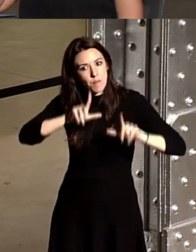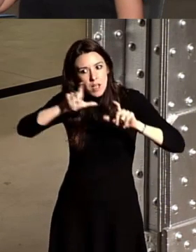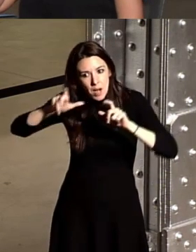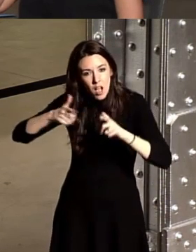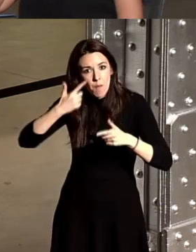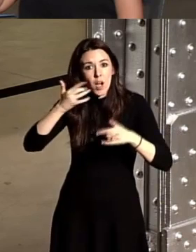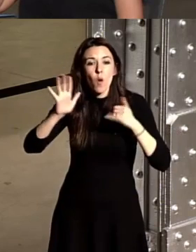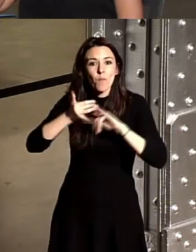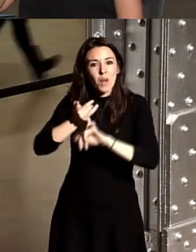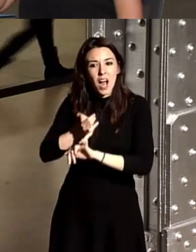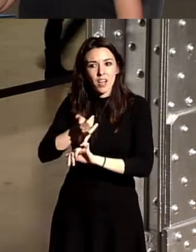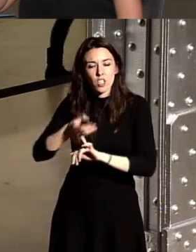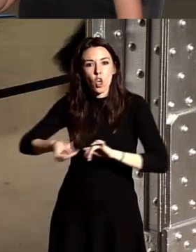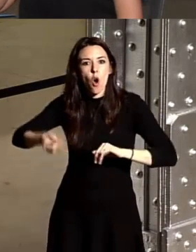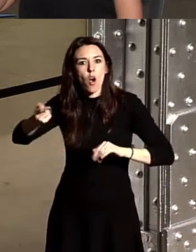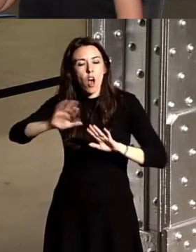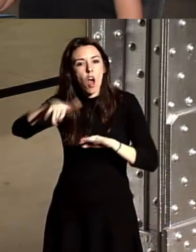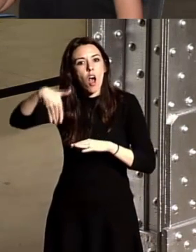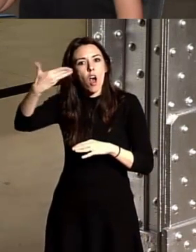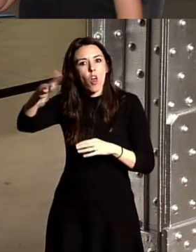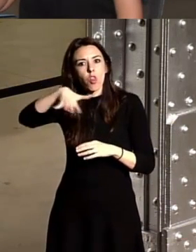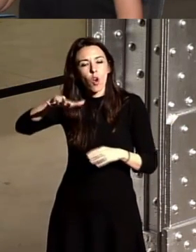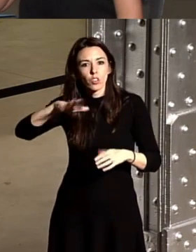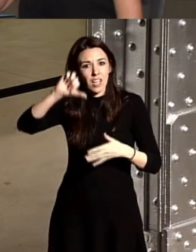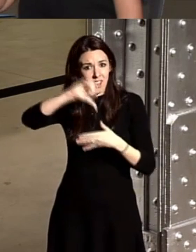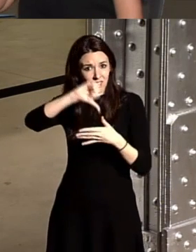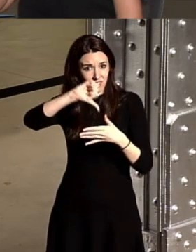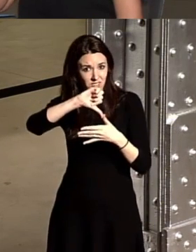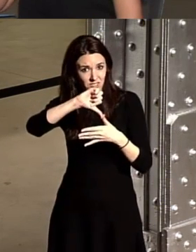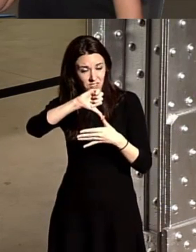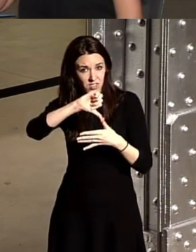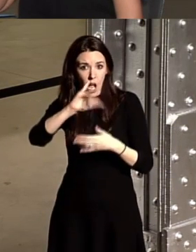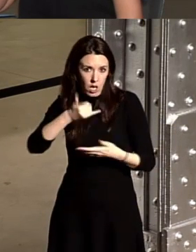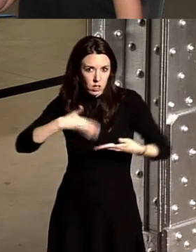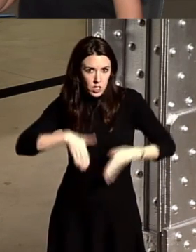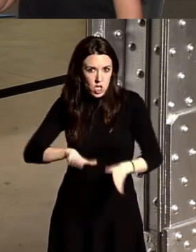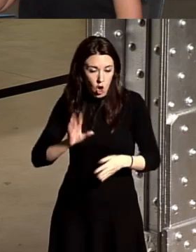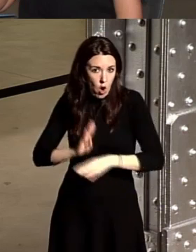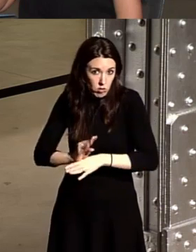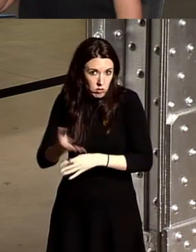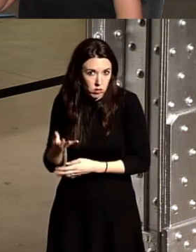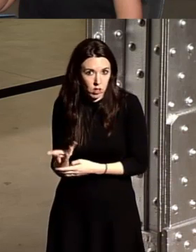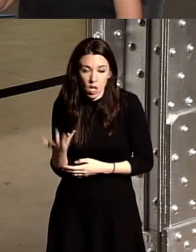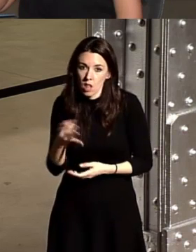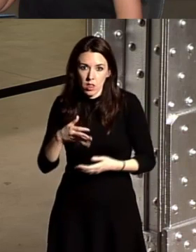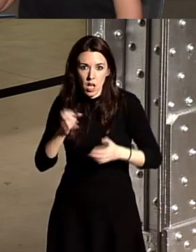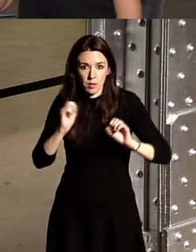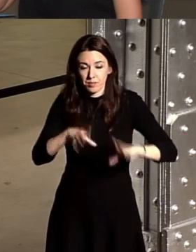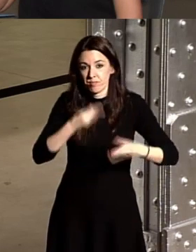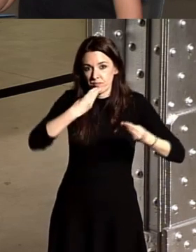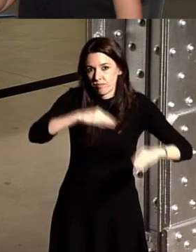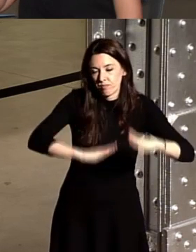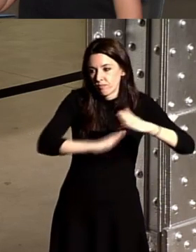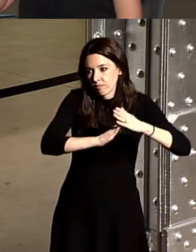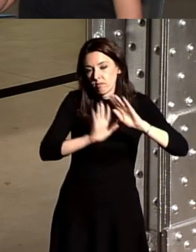mi marido estaba yendo a América Latina y tenemos un hijo, entonces tuve que dejar la historia y